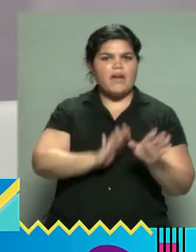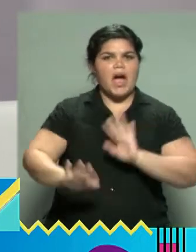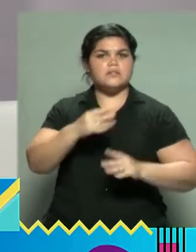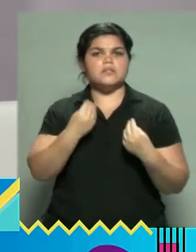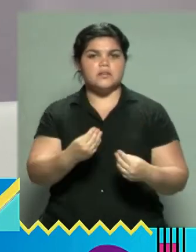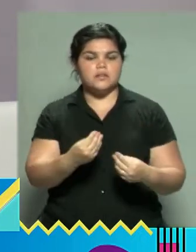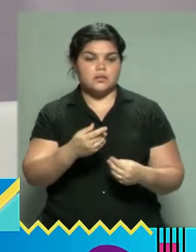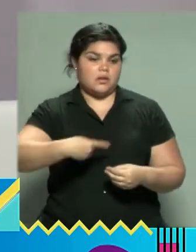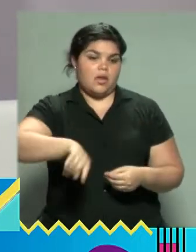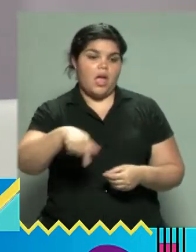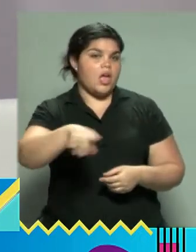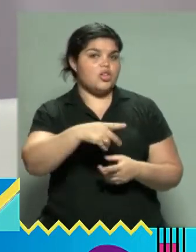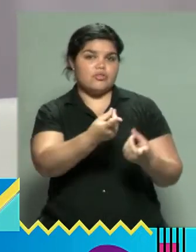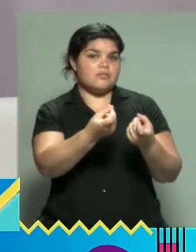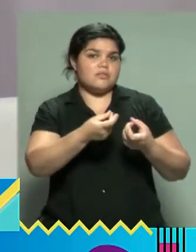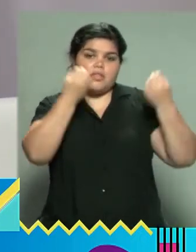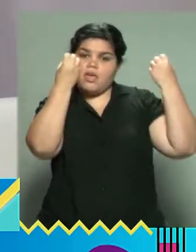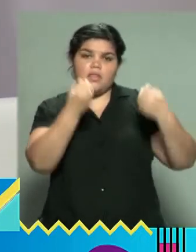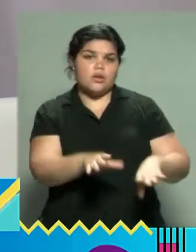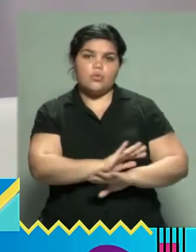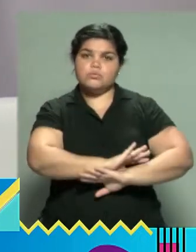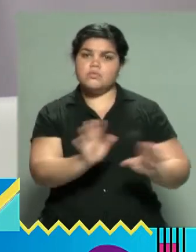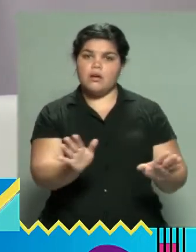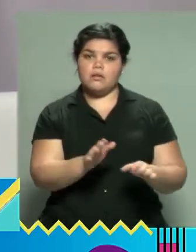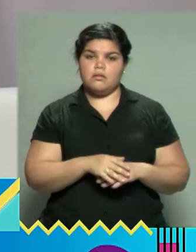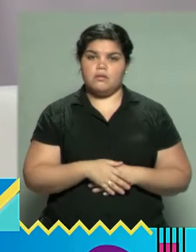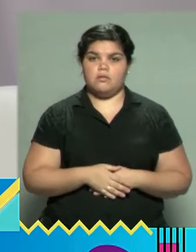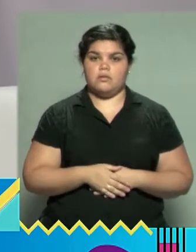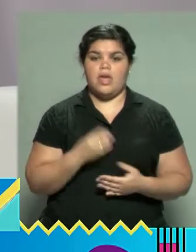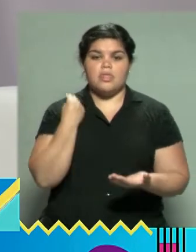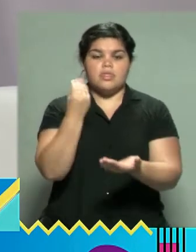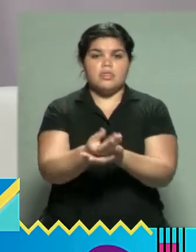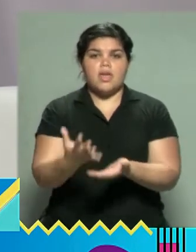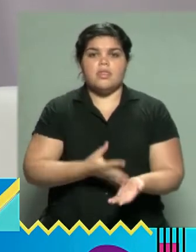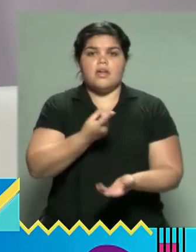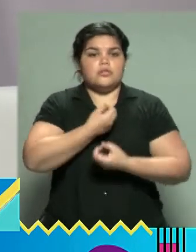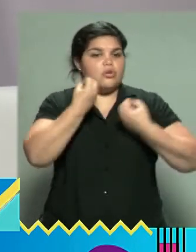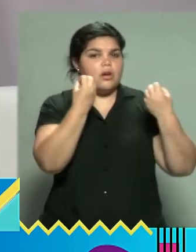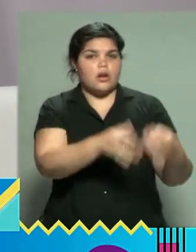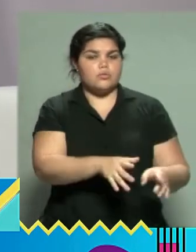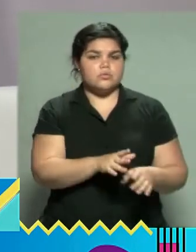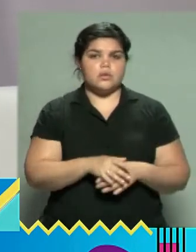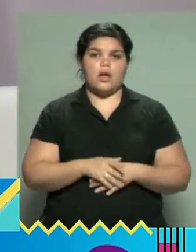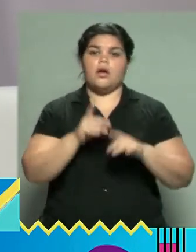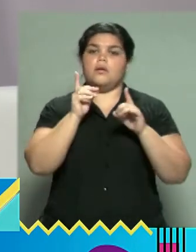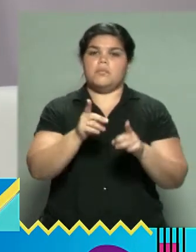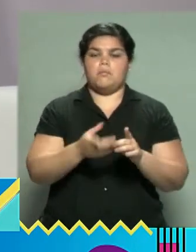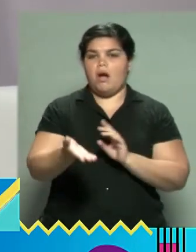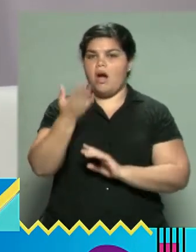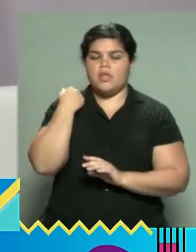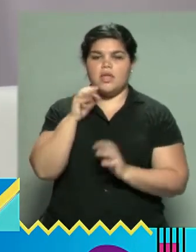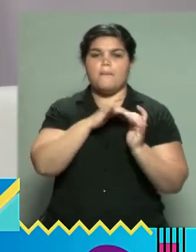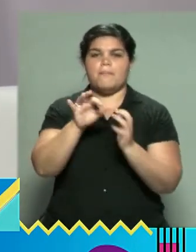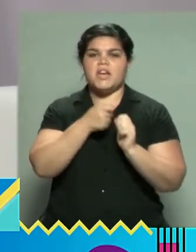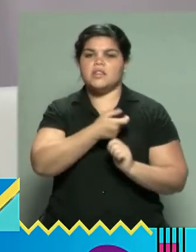ese tipo deben renunciar a la conducción del gremio, y no solamente por eso, por muchas cosas más, por paritarias que han entregado y demás,